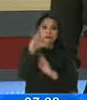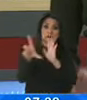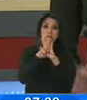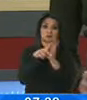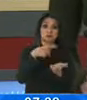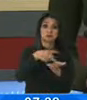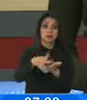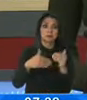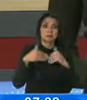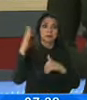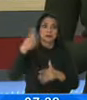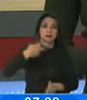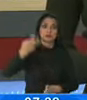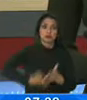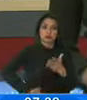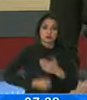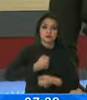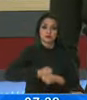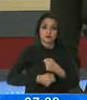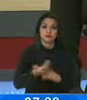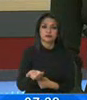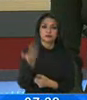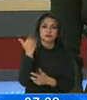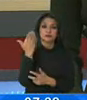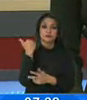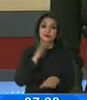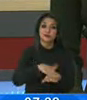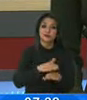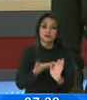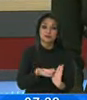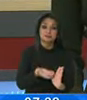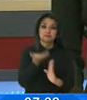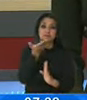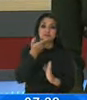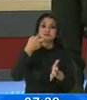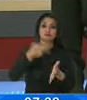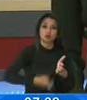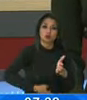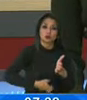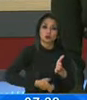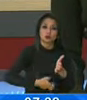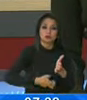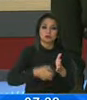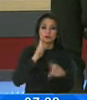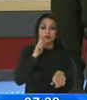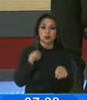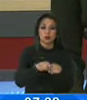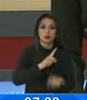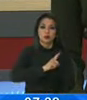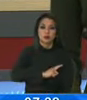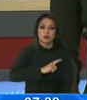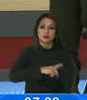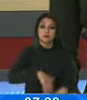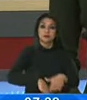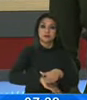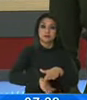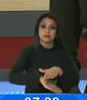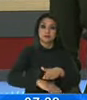cancelar mayores valores que el año anterior. Esto debido al incremento de las multas fijadas acorde al salario básico.